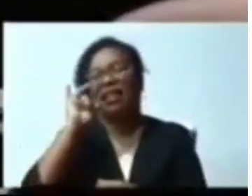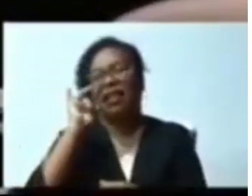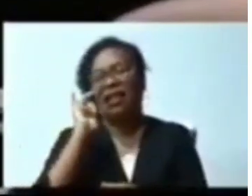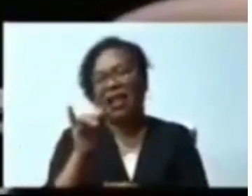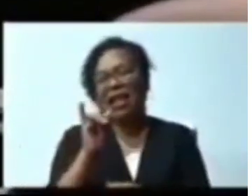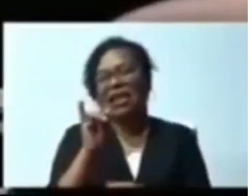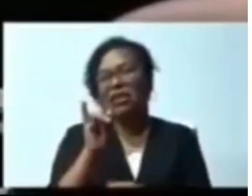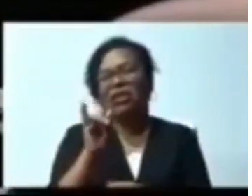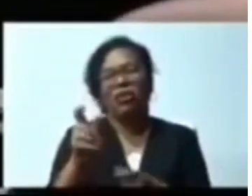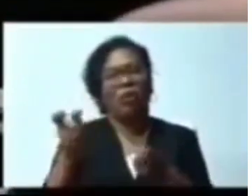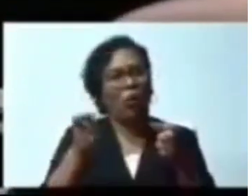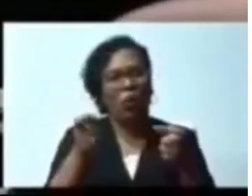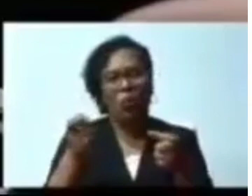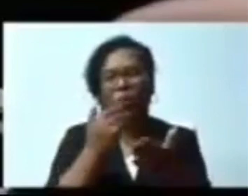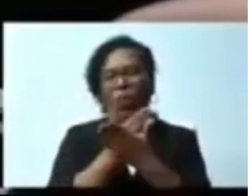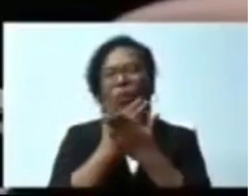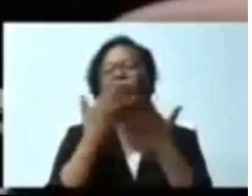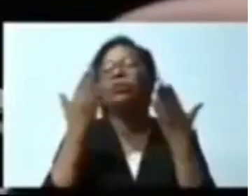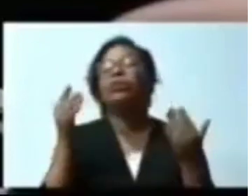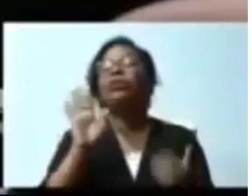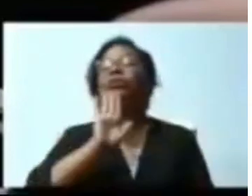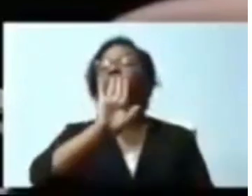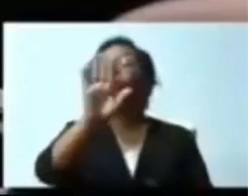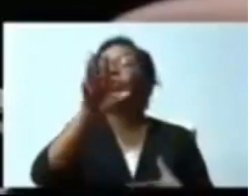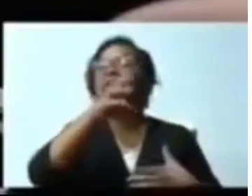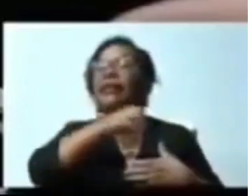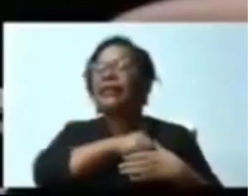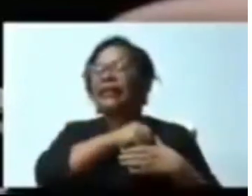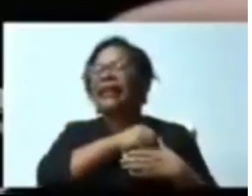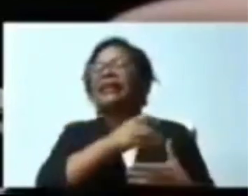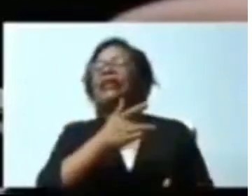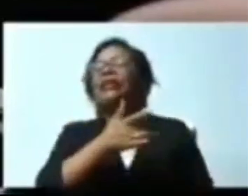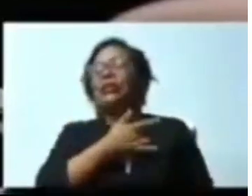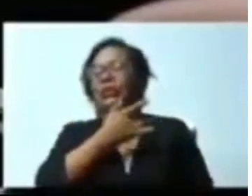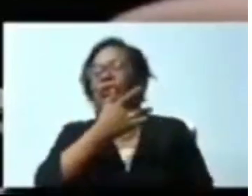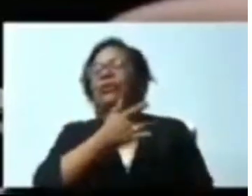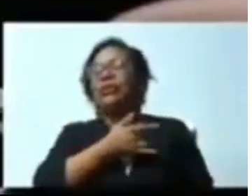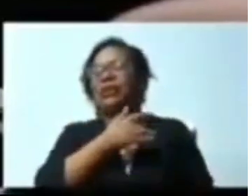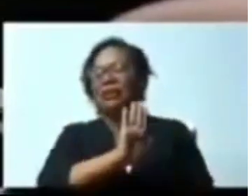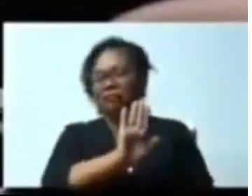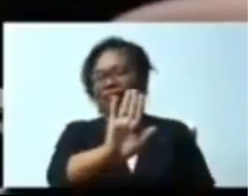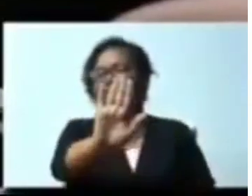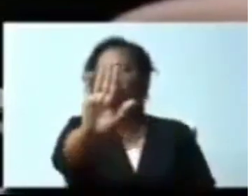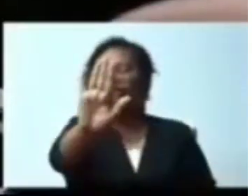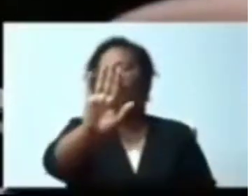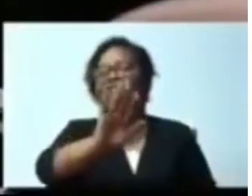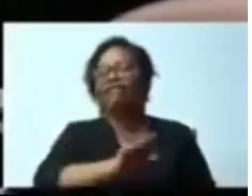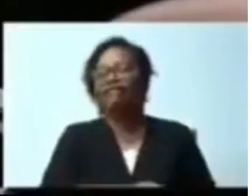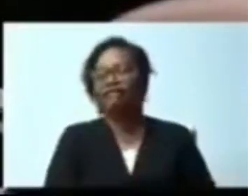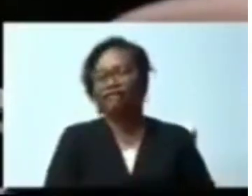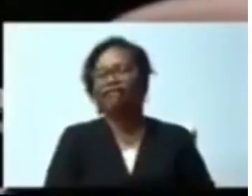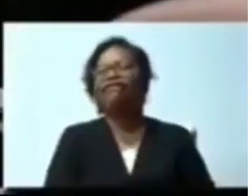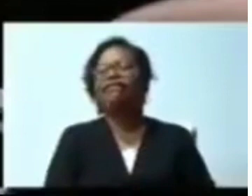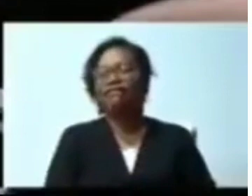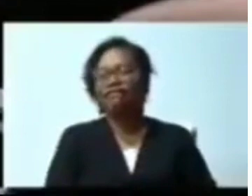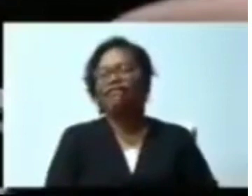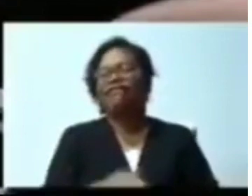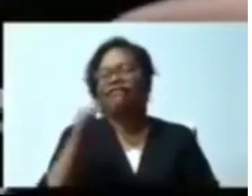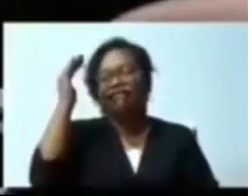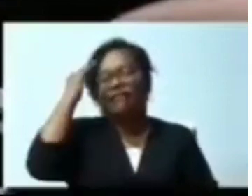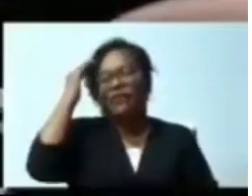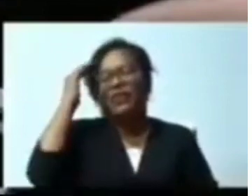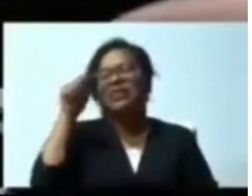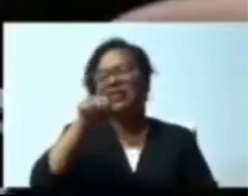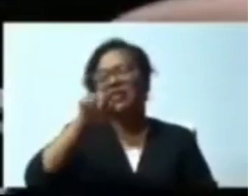conciencia personal de cada uno de ustedes, los dejo, porque sé que